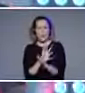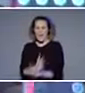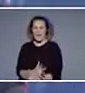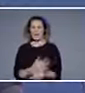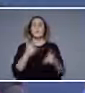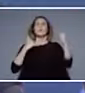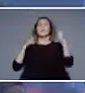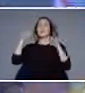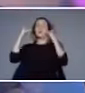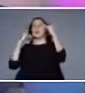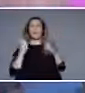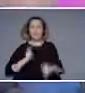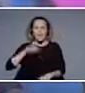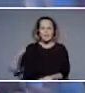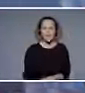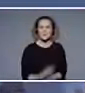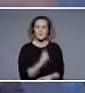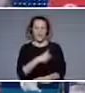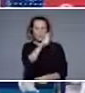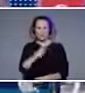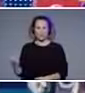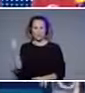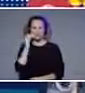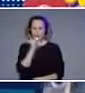estás cansado de tanto machango,